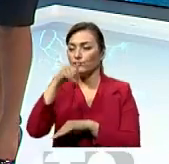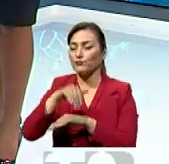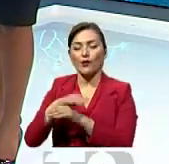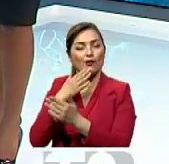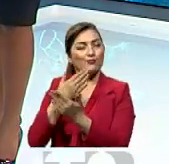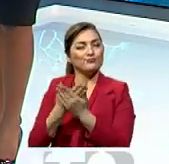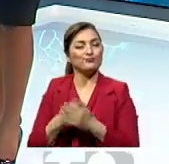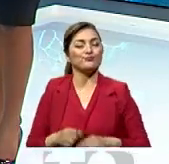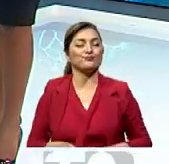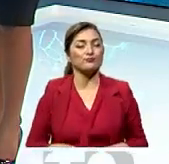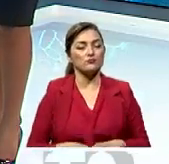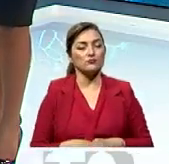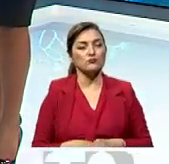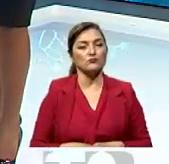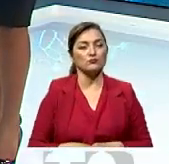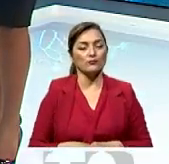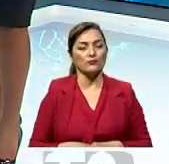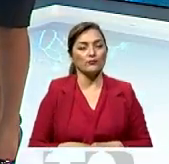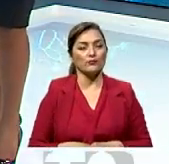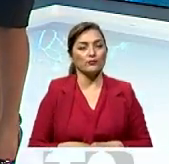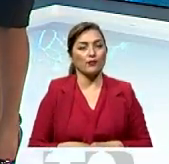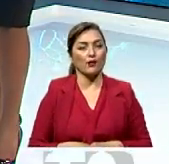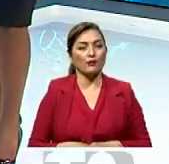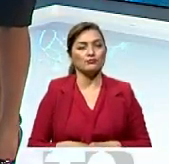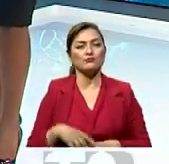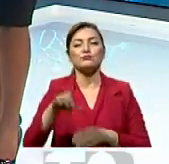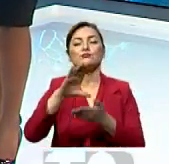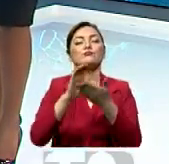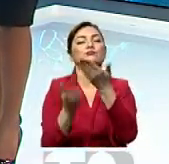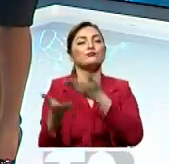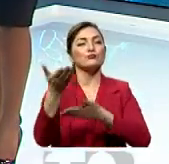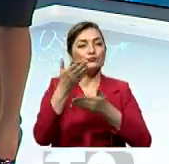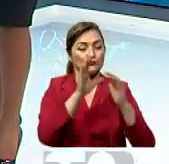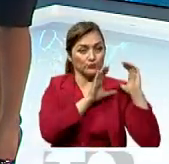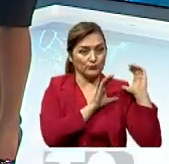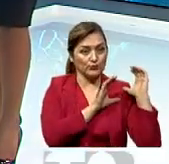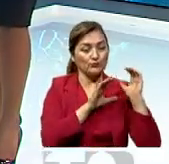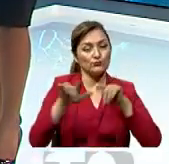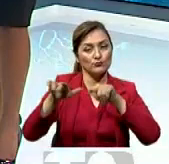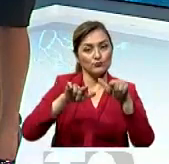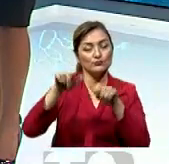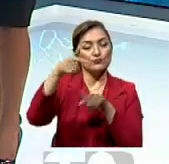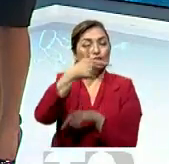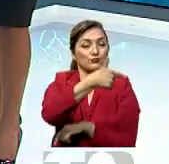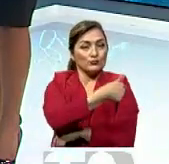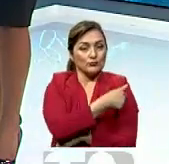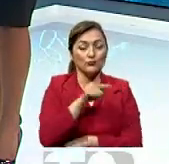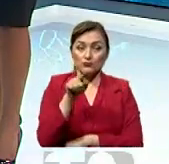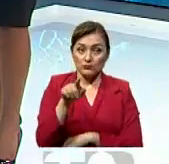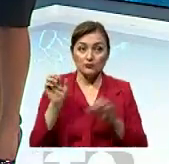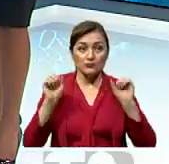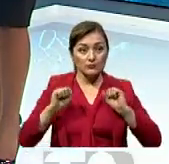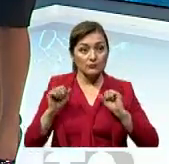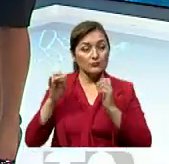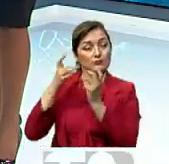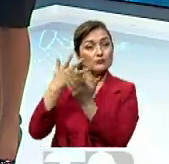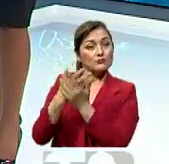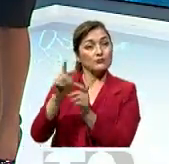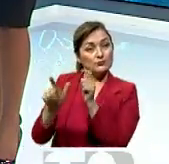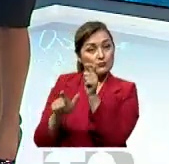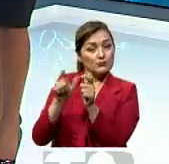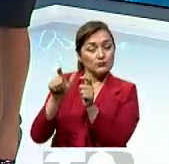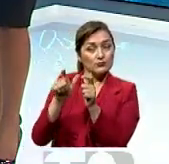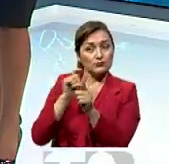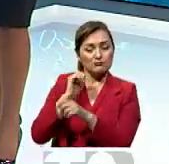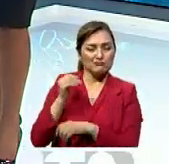Alberto. Muchísimas gracias por la información. Ya escuchamos, en el Paseo San Francisco hay un punto de inmunización donde usted puede acudir, ya las personas de